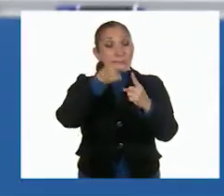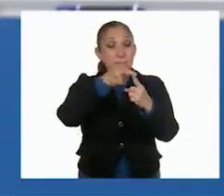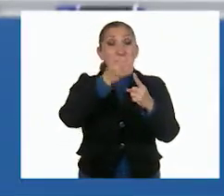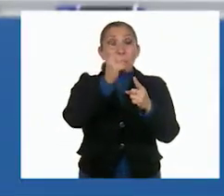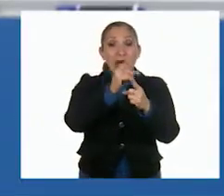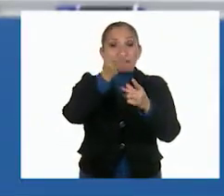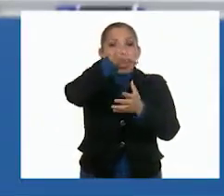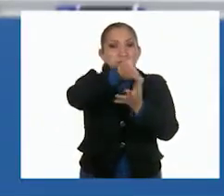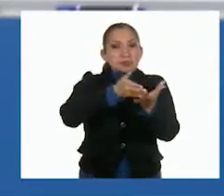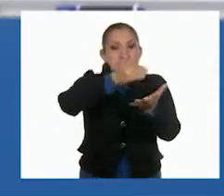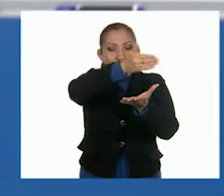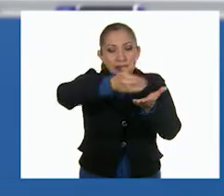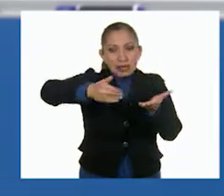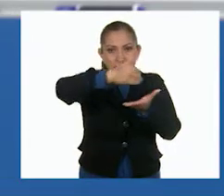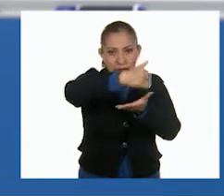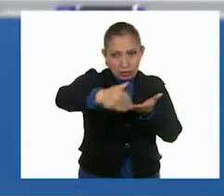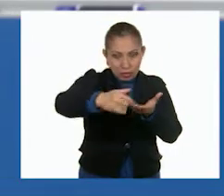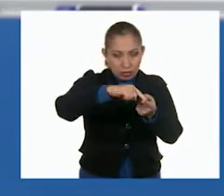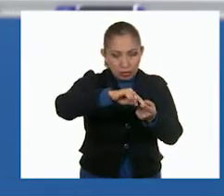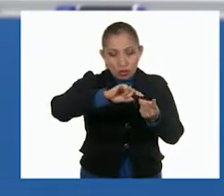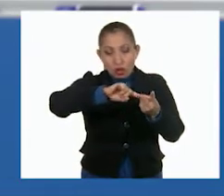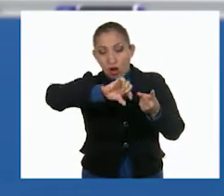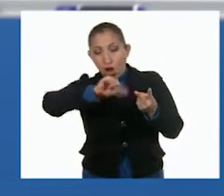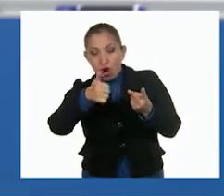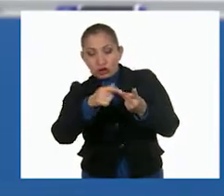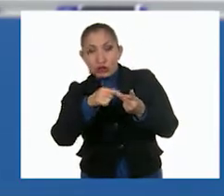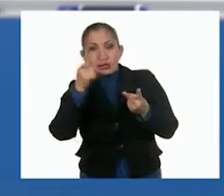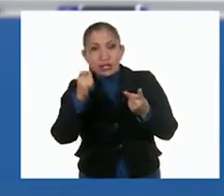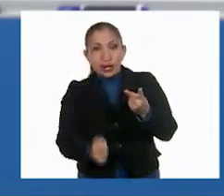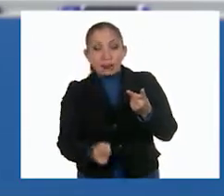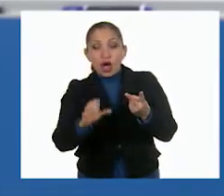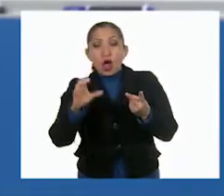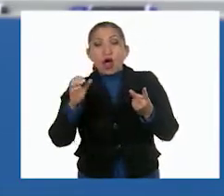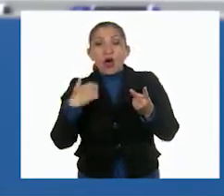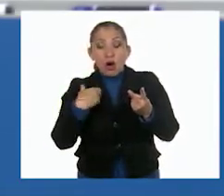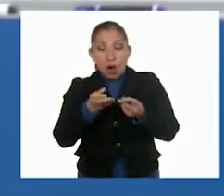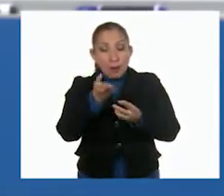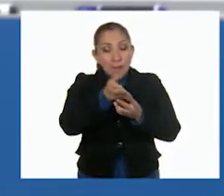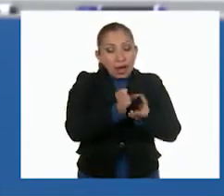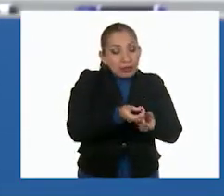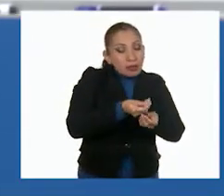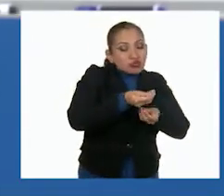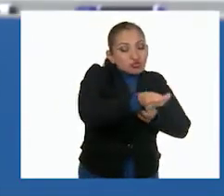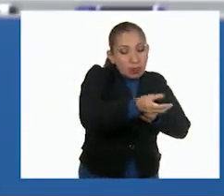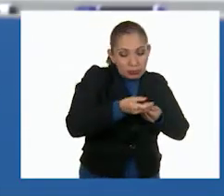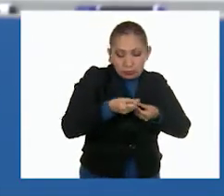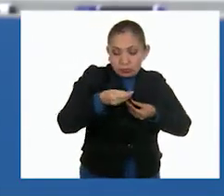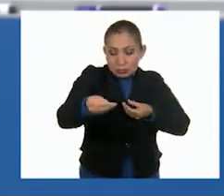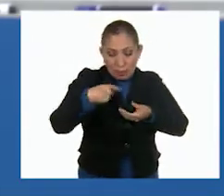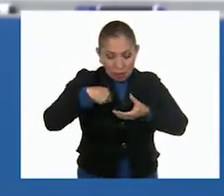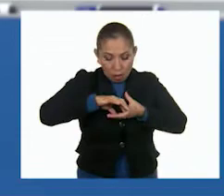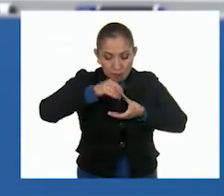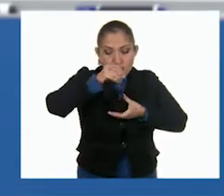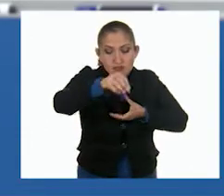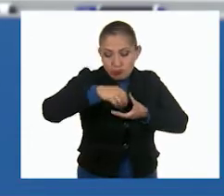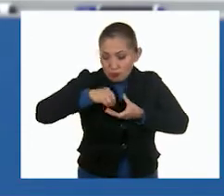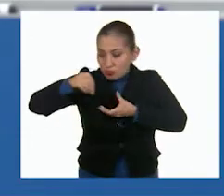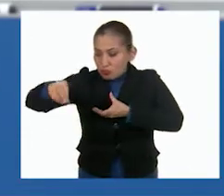es dividir y luego dice la palabra comparte y luego...